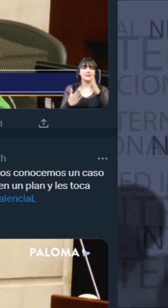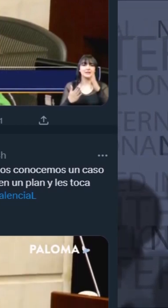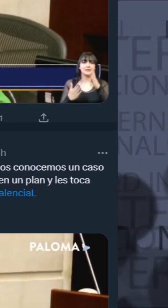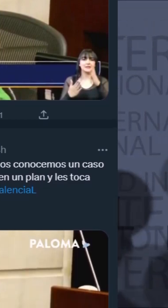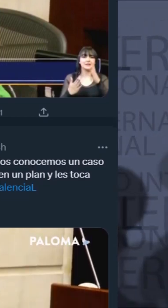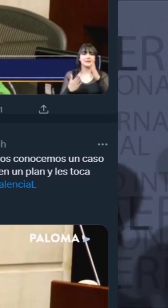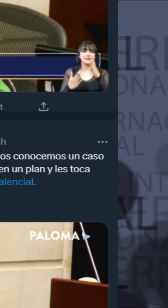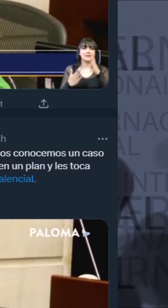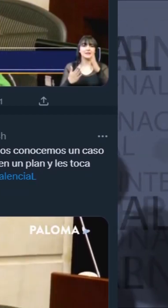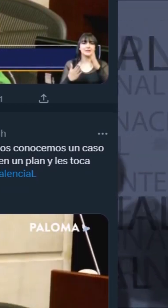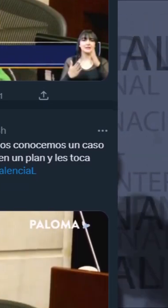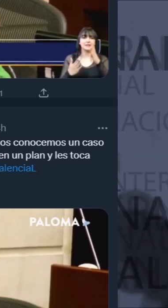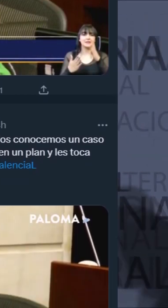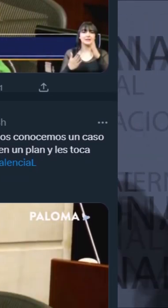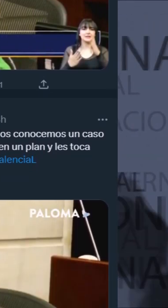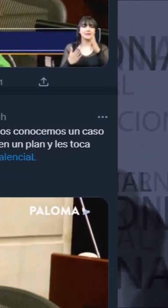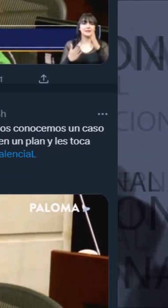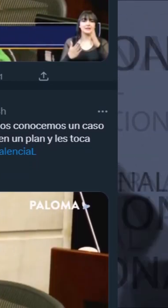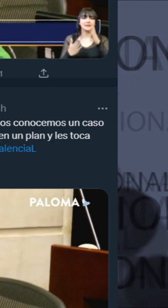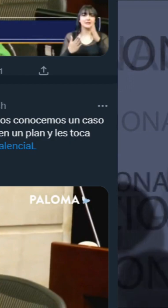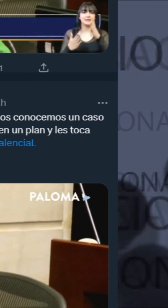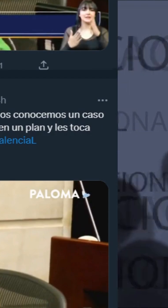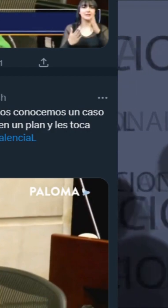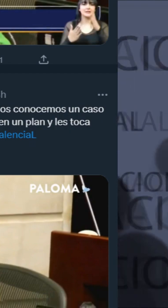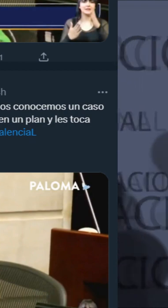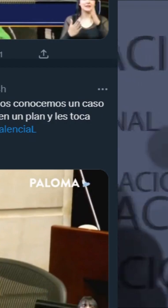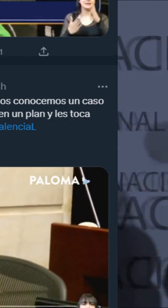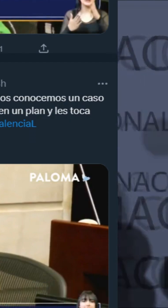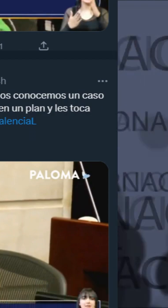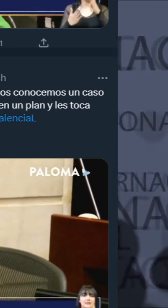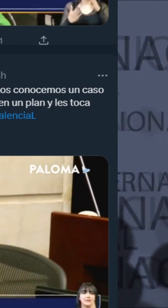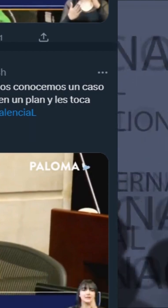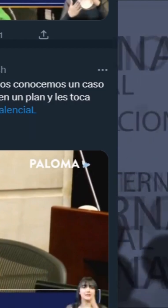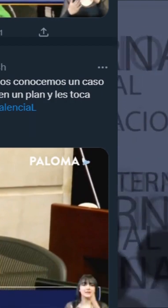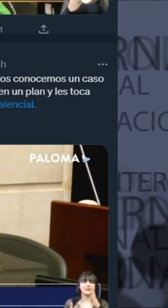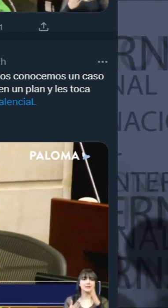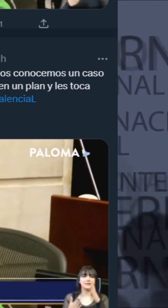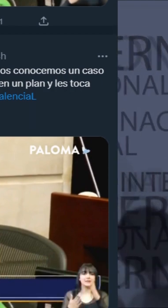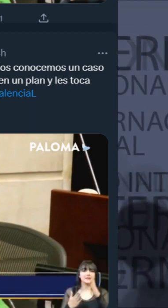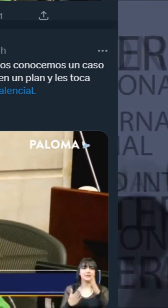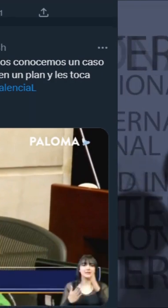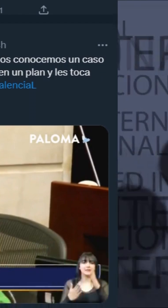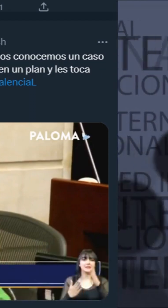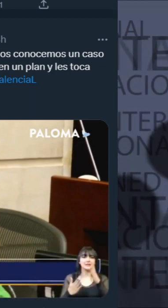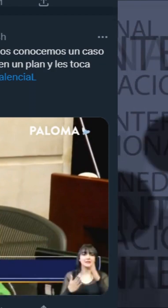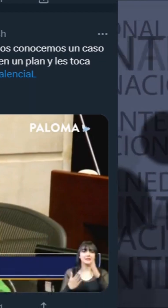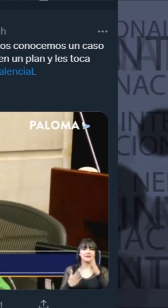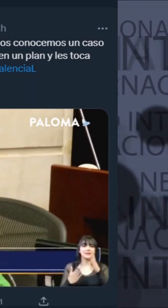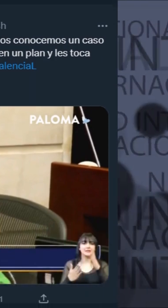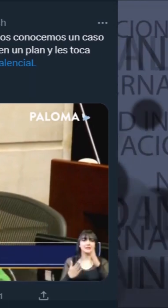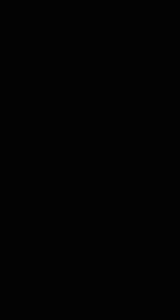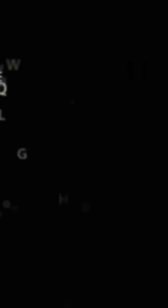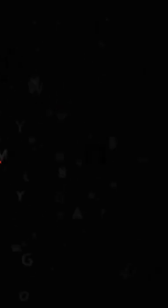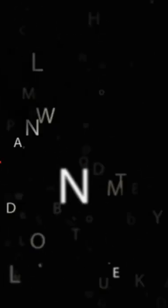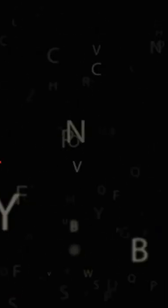pagarlo. Este proyecto acaba con esto. Importante proyecto de la senadora Paloma